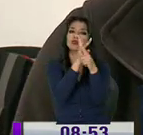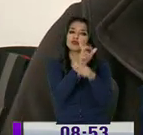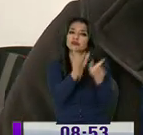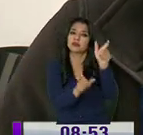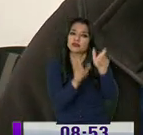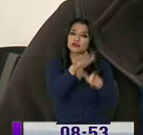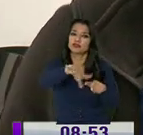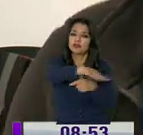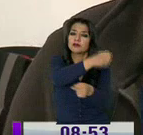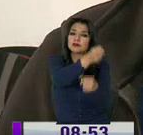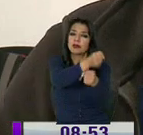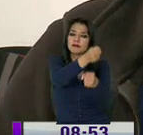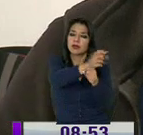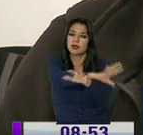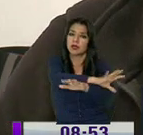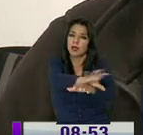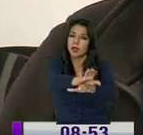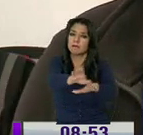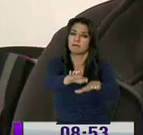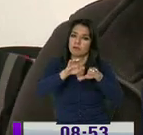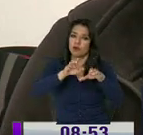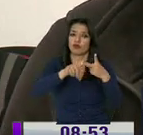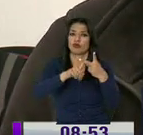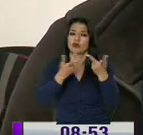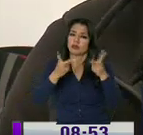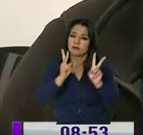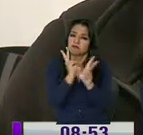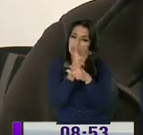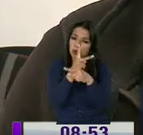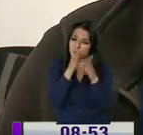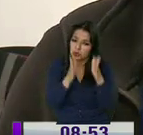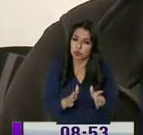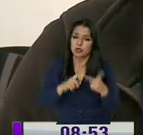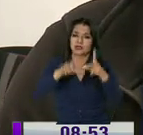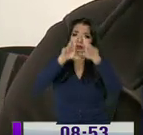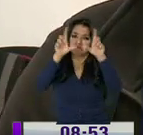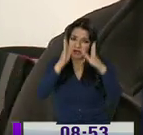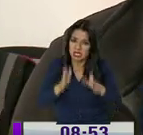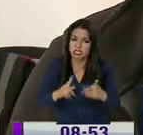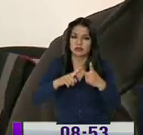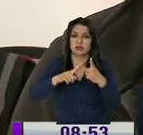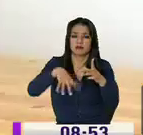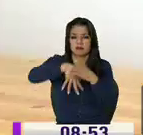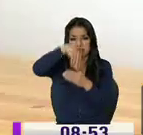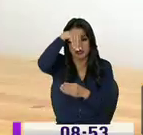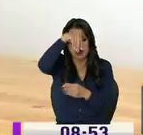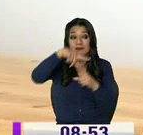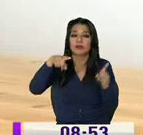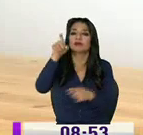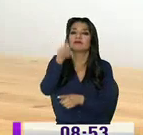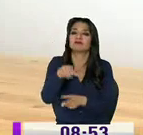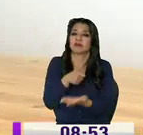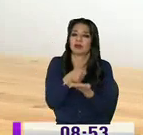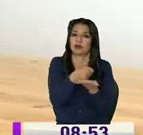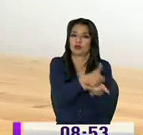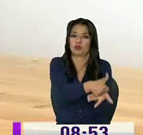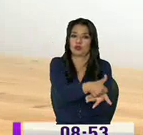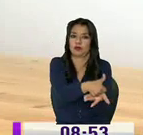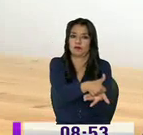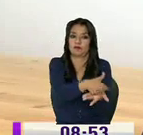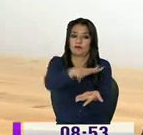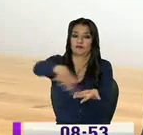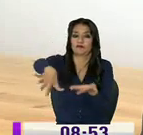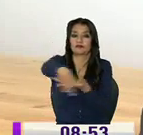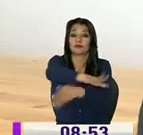personas que están en el campo, de personas que son también productores, emprendedores, pero necesitan una ayuda. Hay que capitalizar, poner